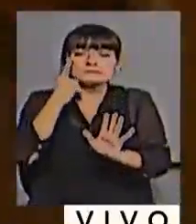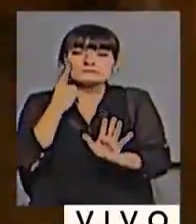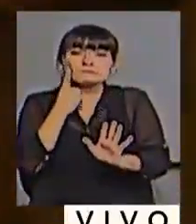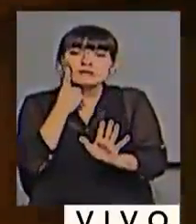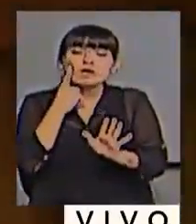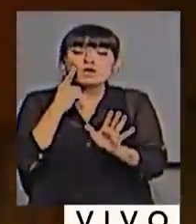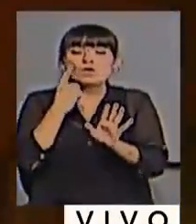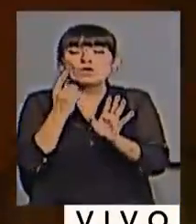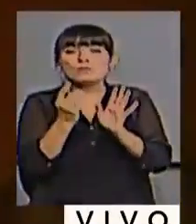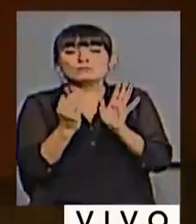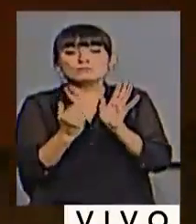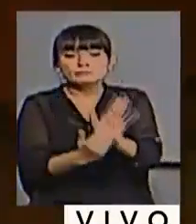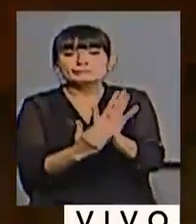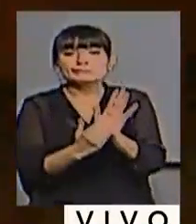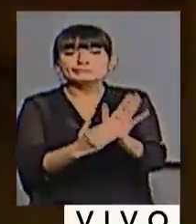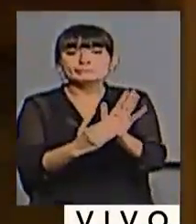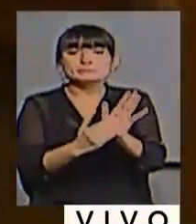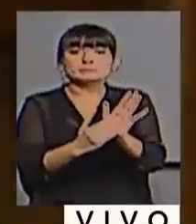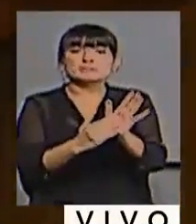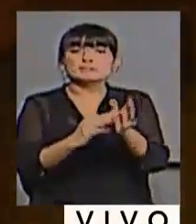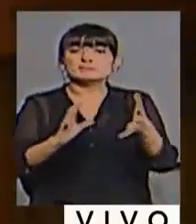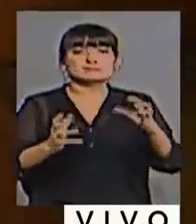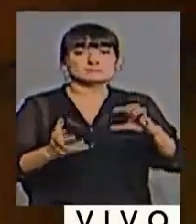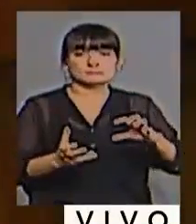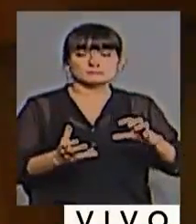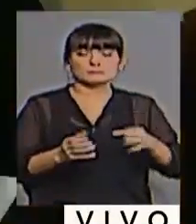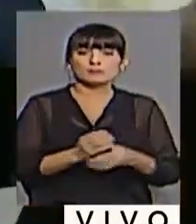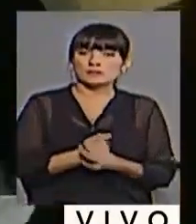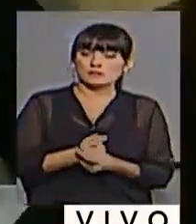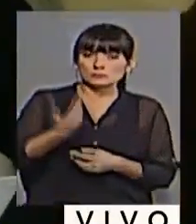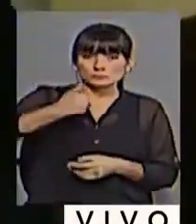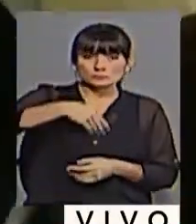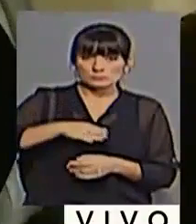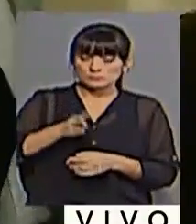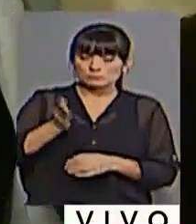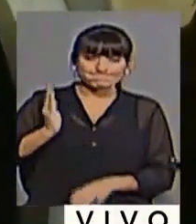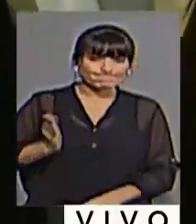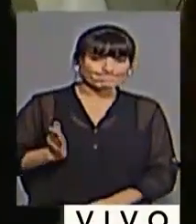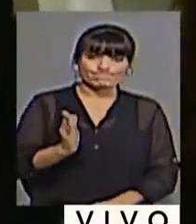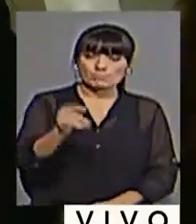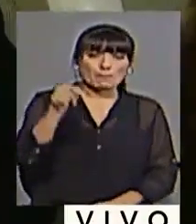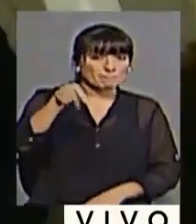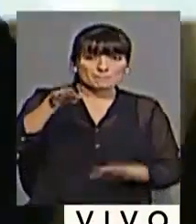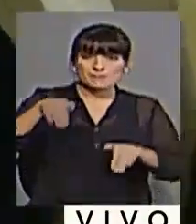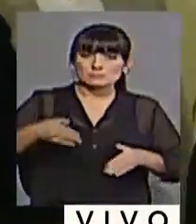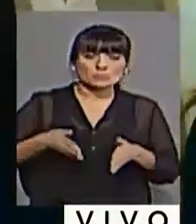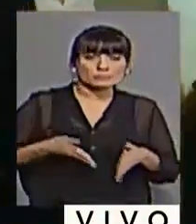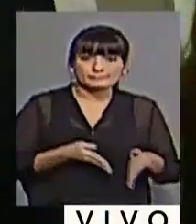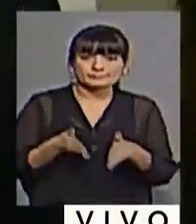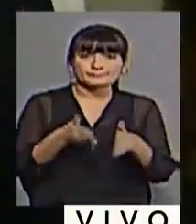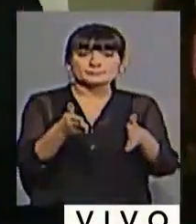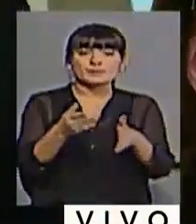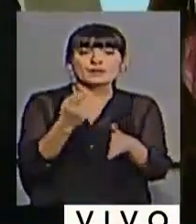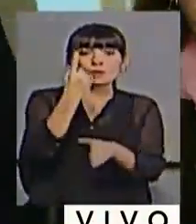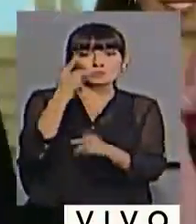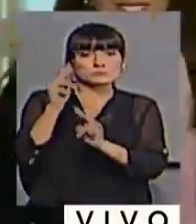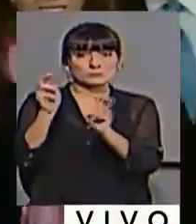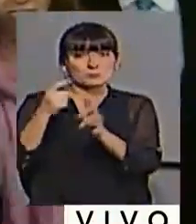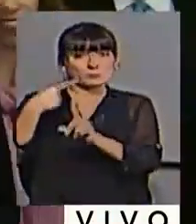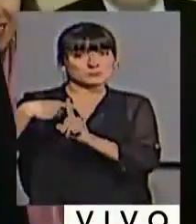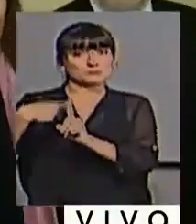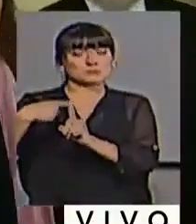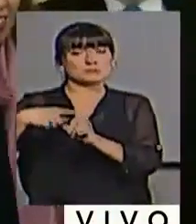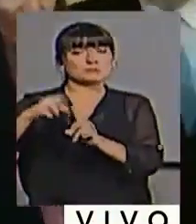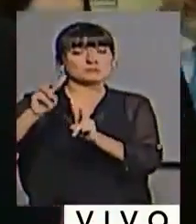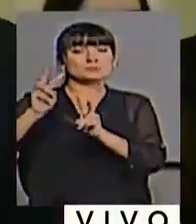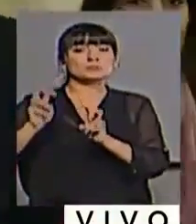de descomposición. Vamos a perseverar en ese camino. Uno de los aspectos positivos